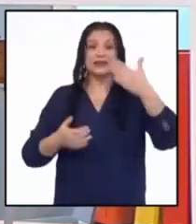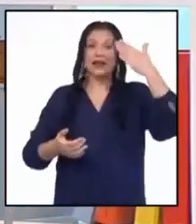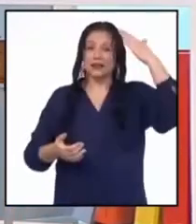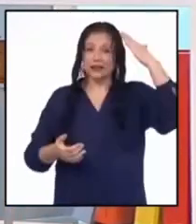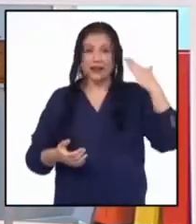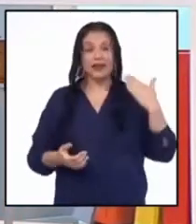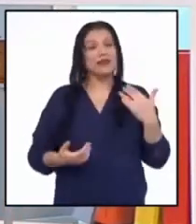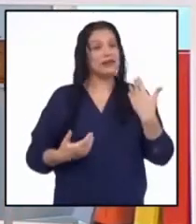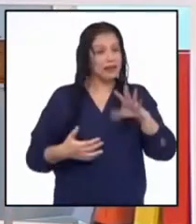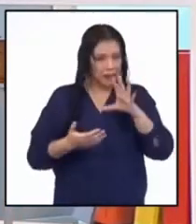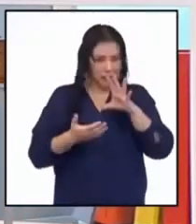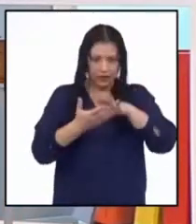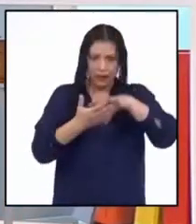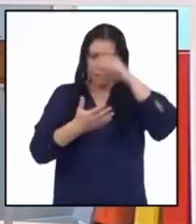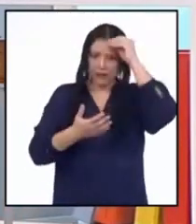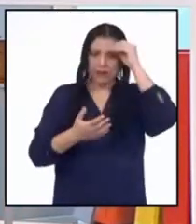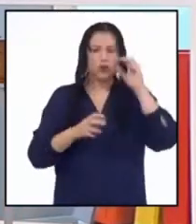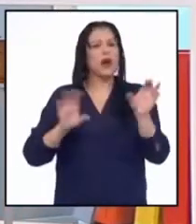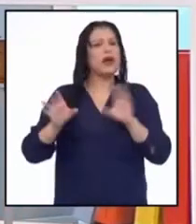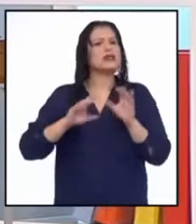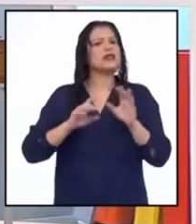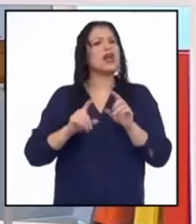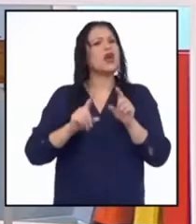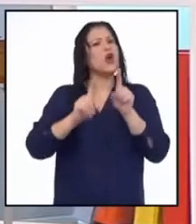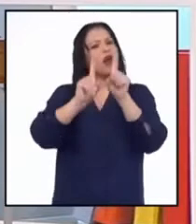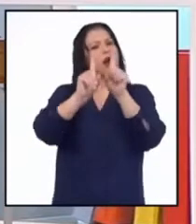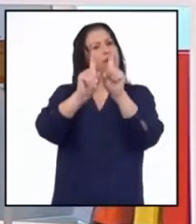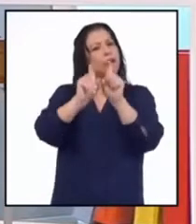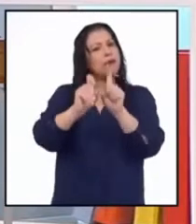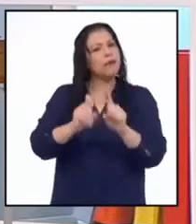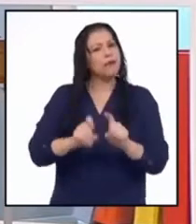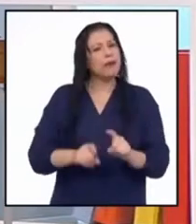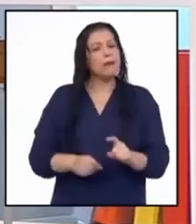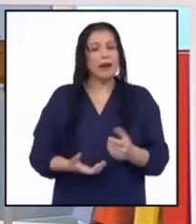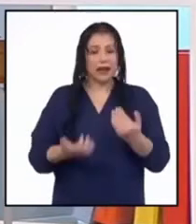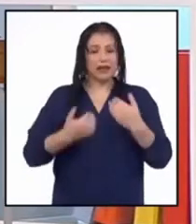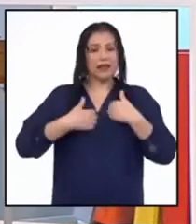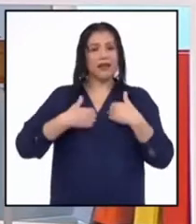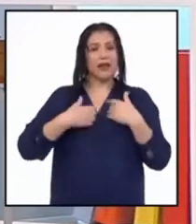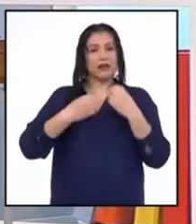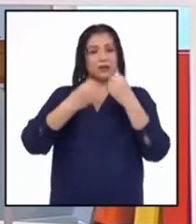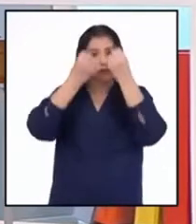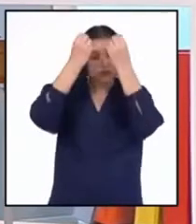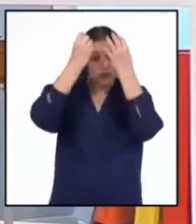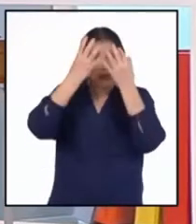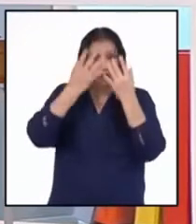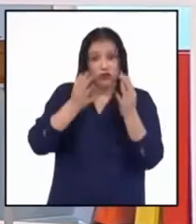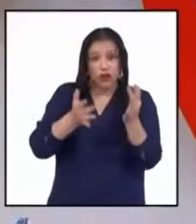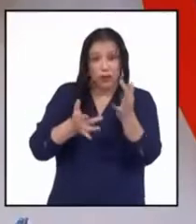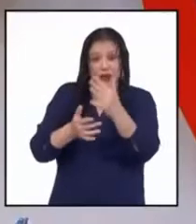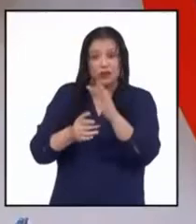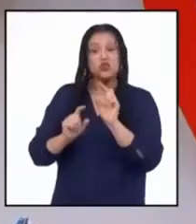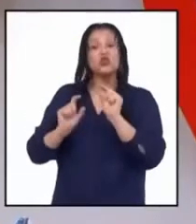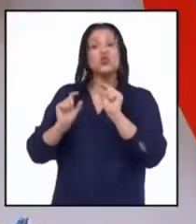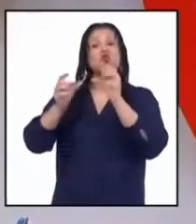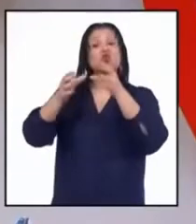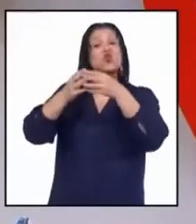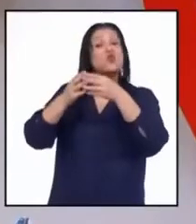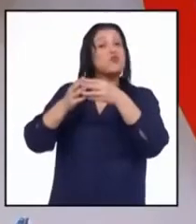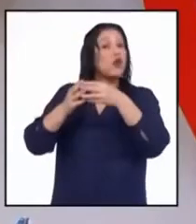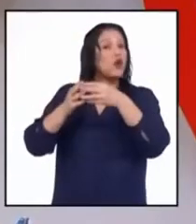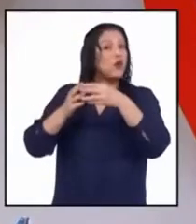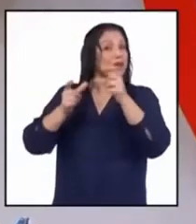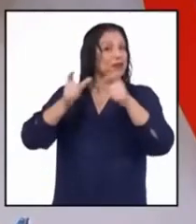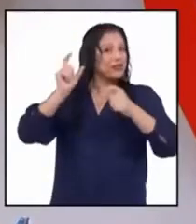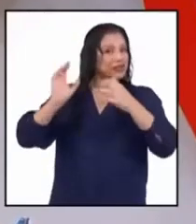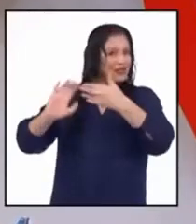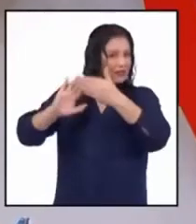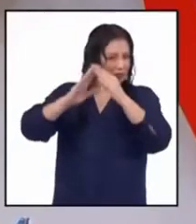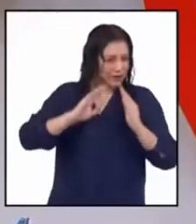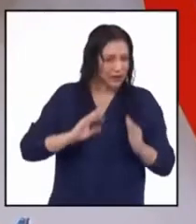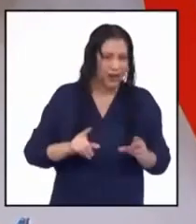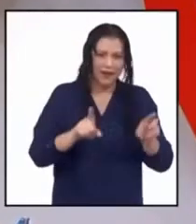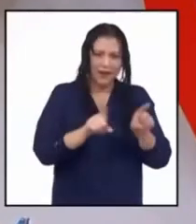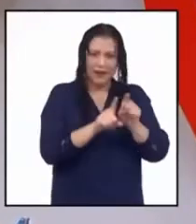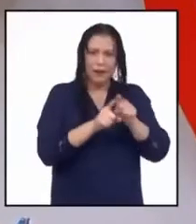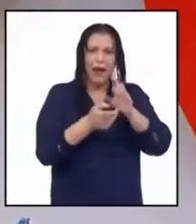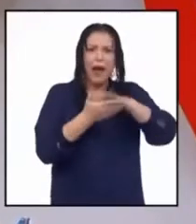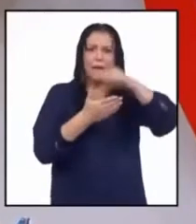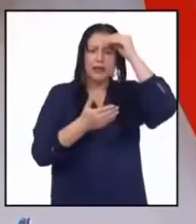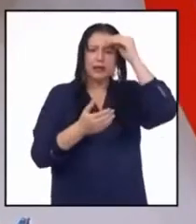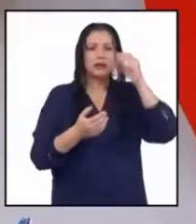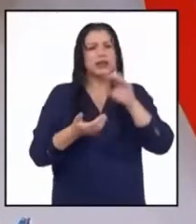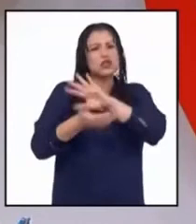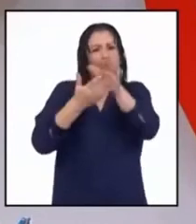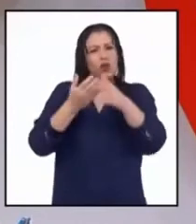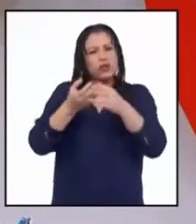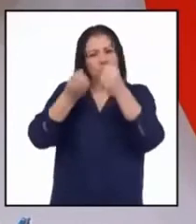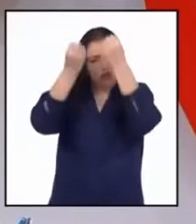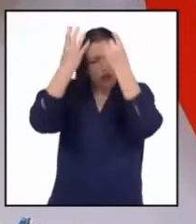hemos aprendido a elaborar una encuesta para recoger datos de una muestra de miembros de una población. exacto, y también aprendimos a organizar